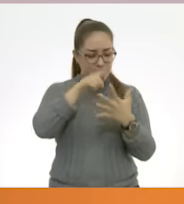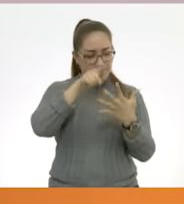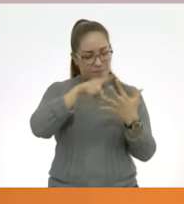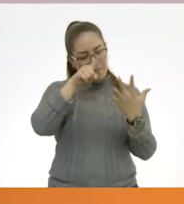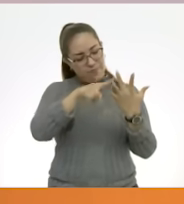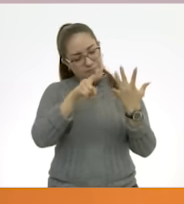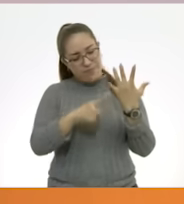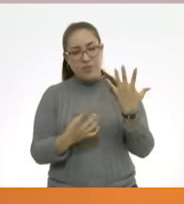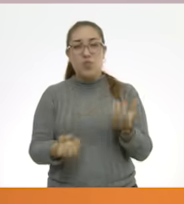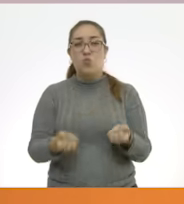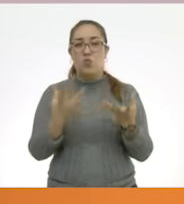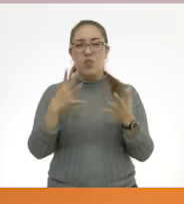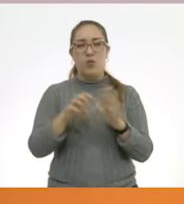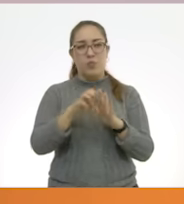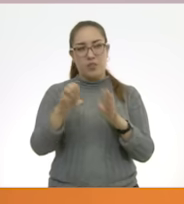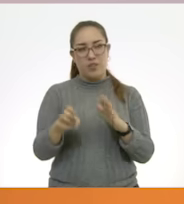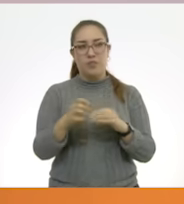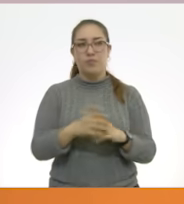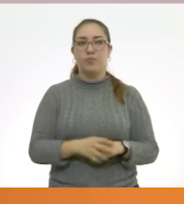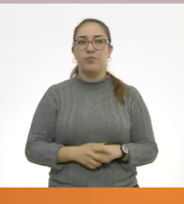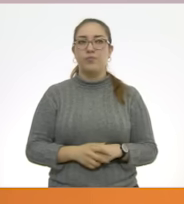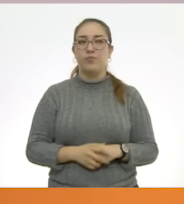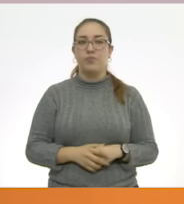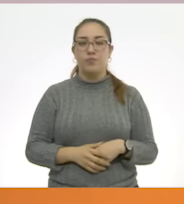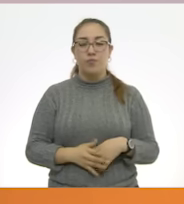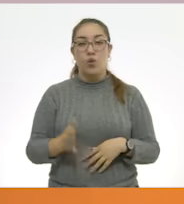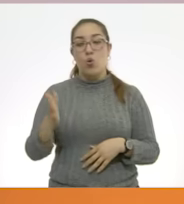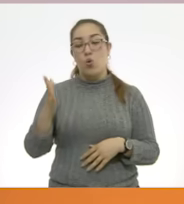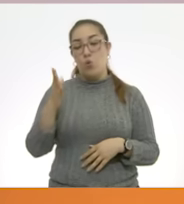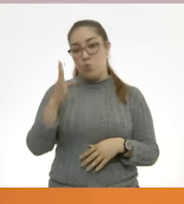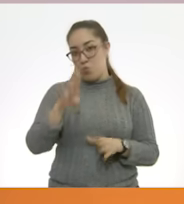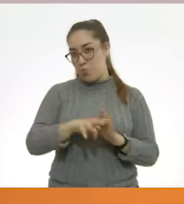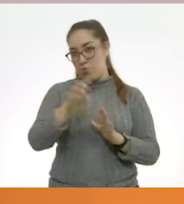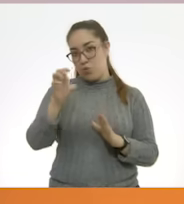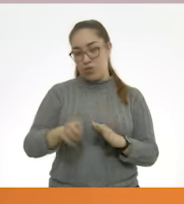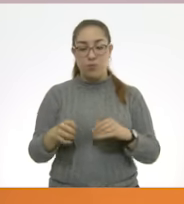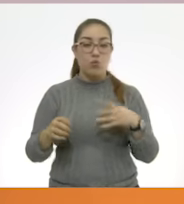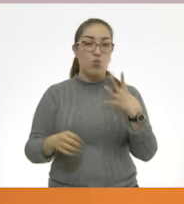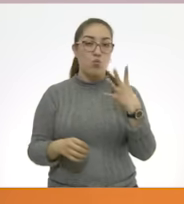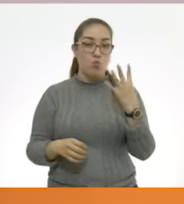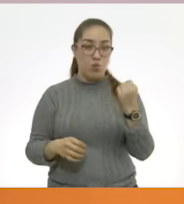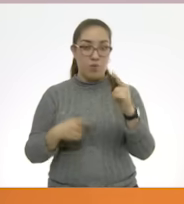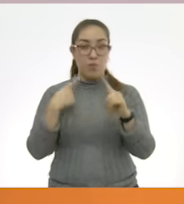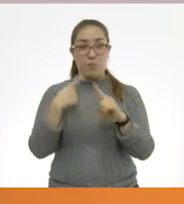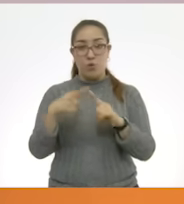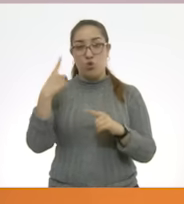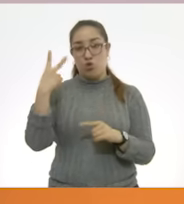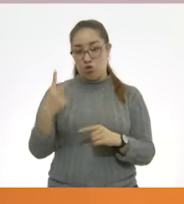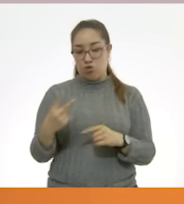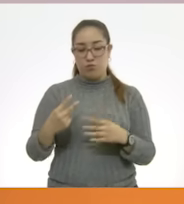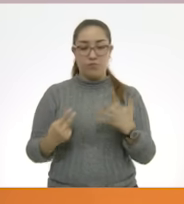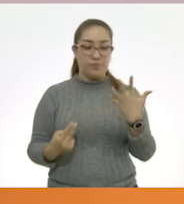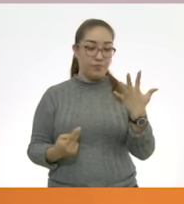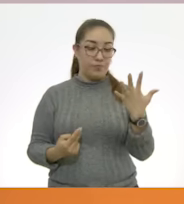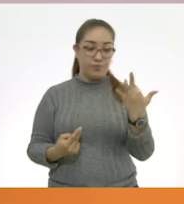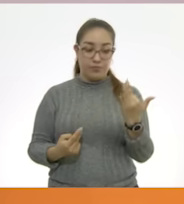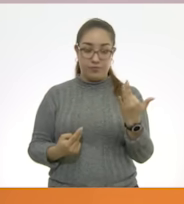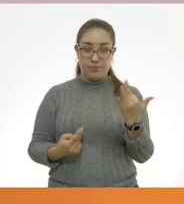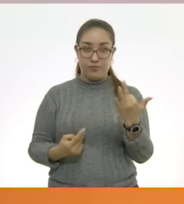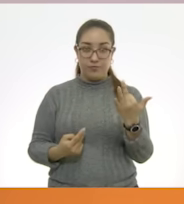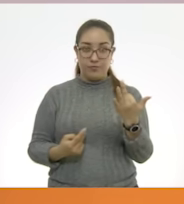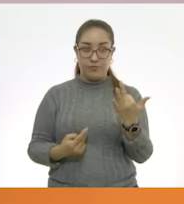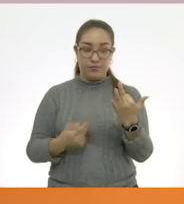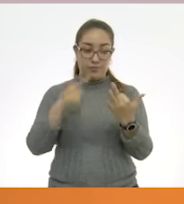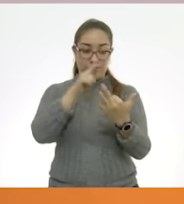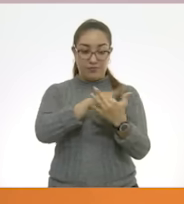el que quieras multiplicar, por ejemplo, 2. Entonces, a la izquierda tienes tus decenas y a tu derecha tienes tus unidades. En este caso,